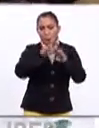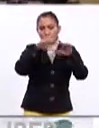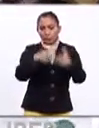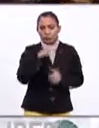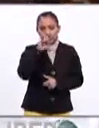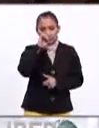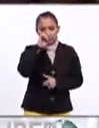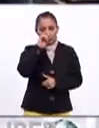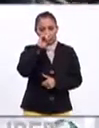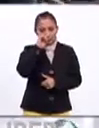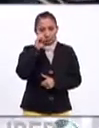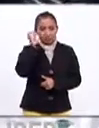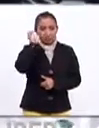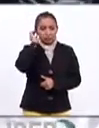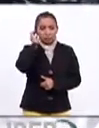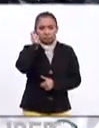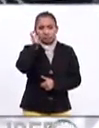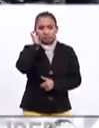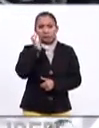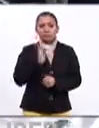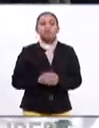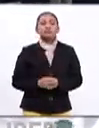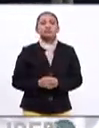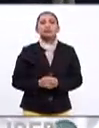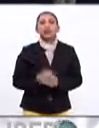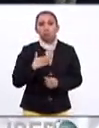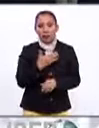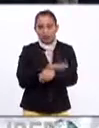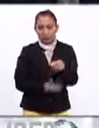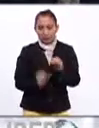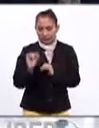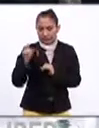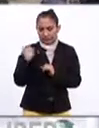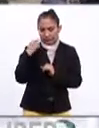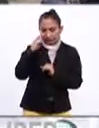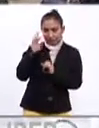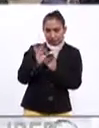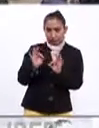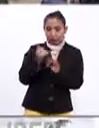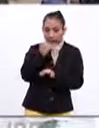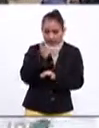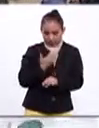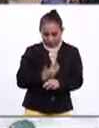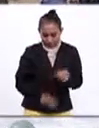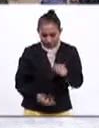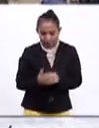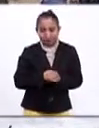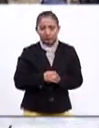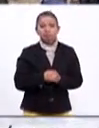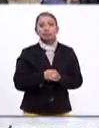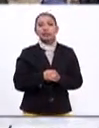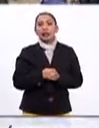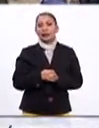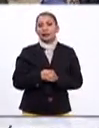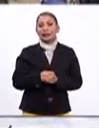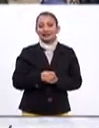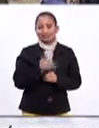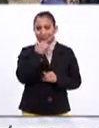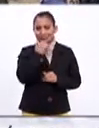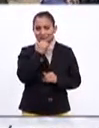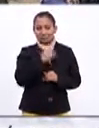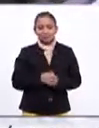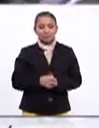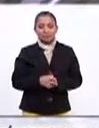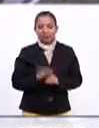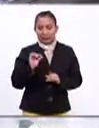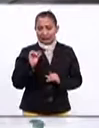del mundo. Y bueno, lo notable reciente, perdón, buenas tardes. Buenas tardes. Buenas tardes. Sí,